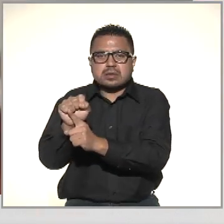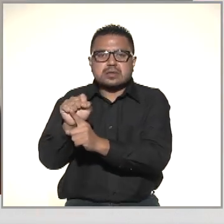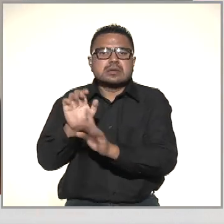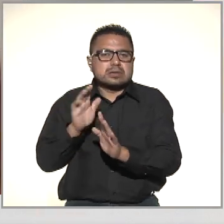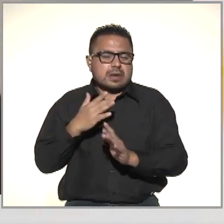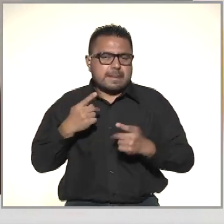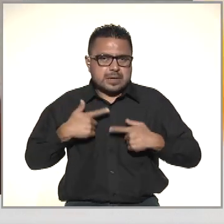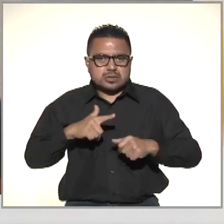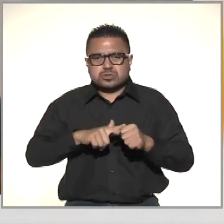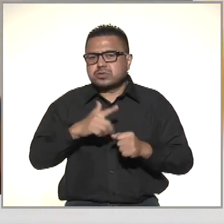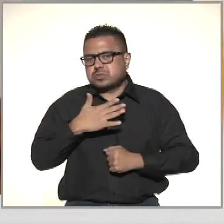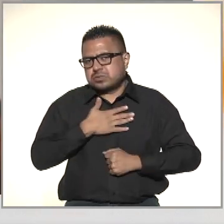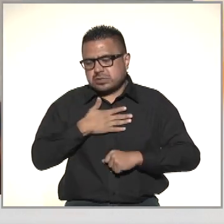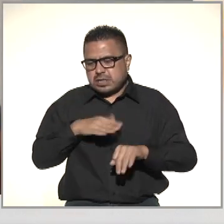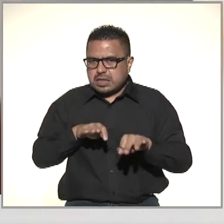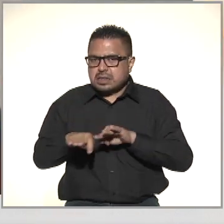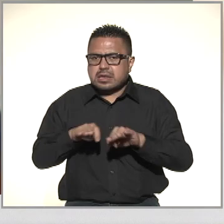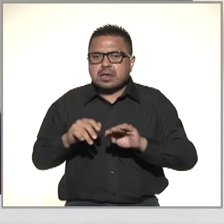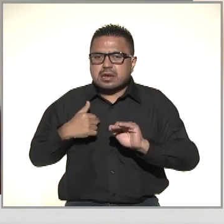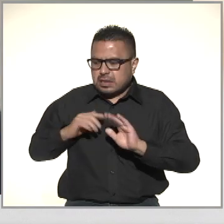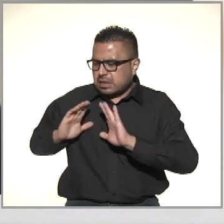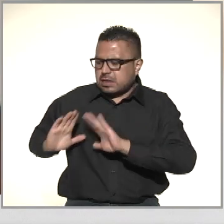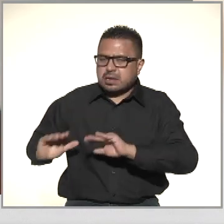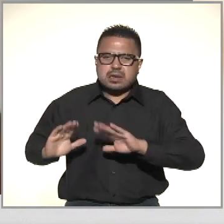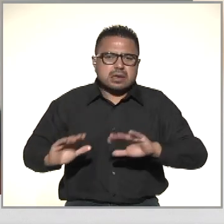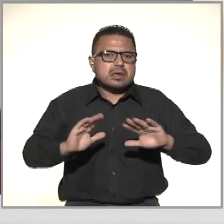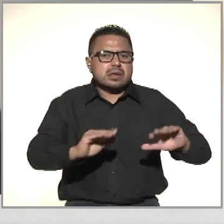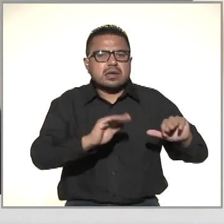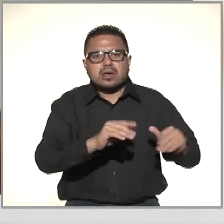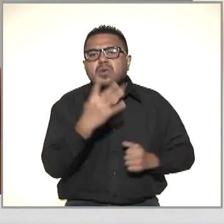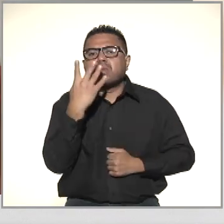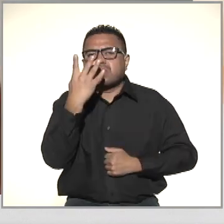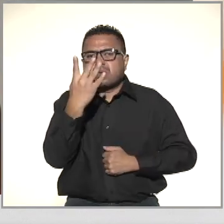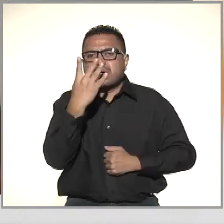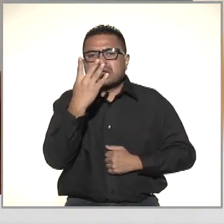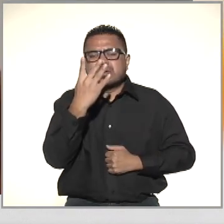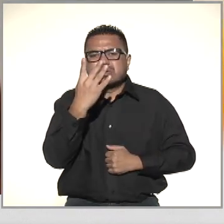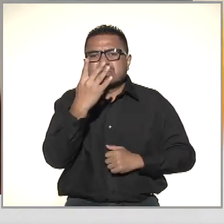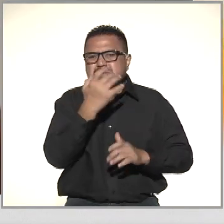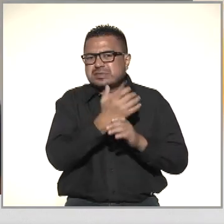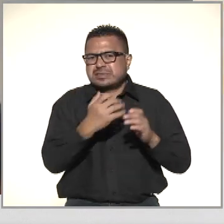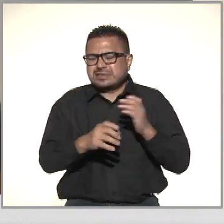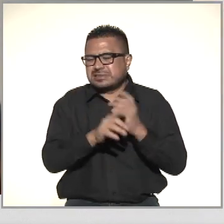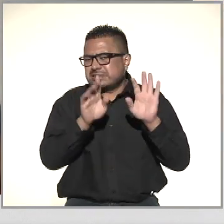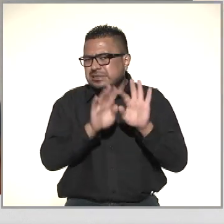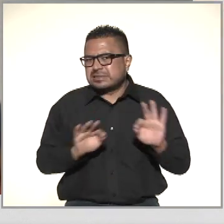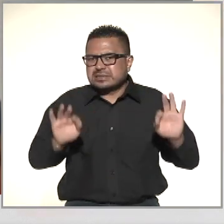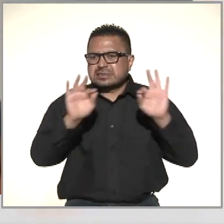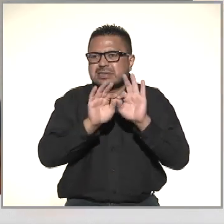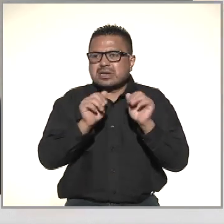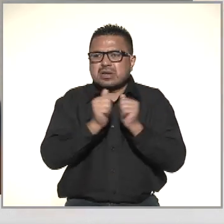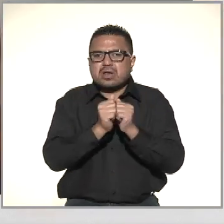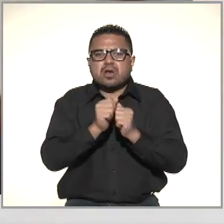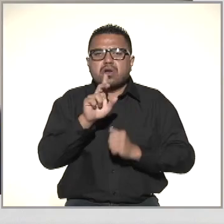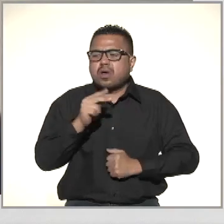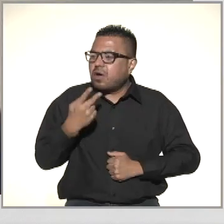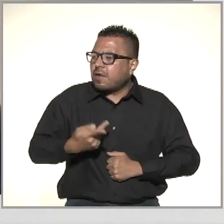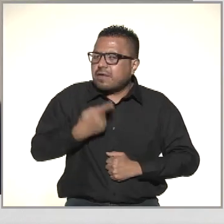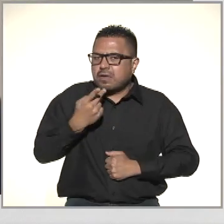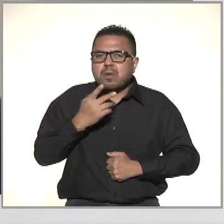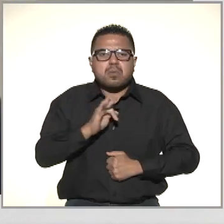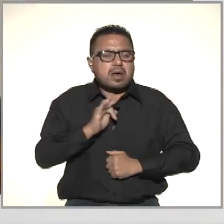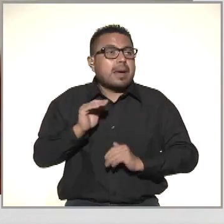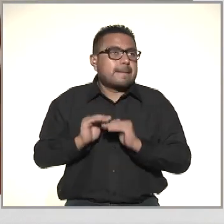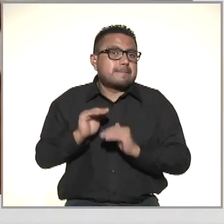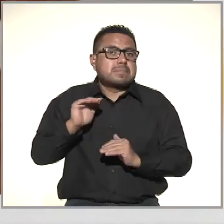yo personalmente trabajo y enseño alrededor de 4 canales fundamentales de la dimensión no verbal. Puede haber algunos